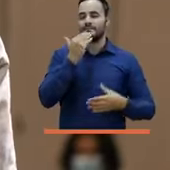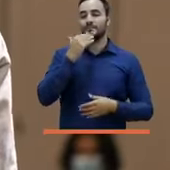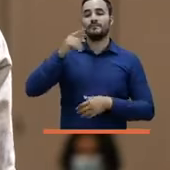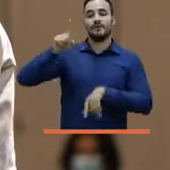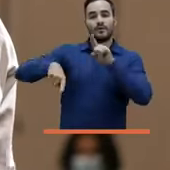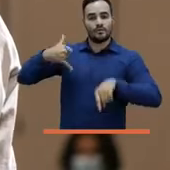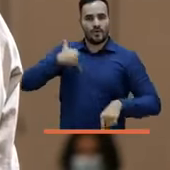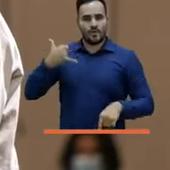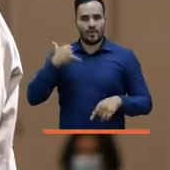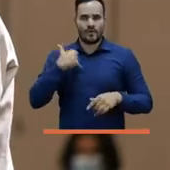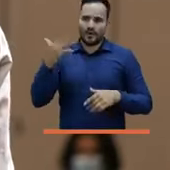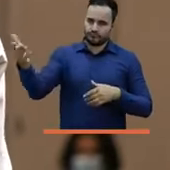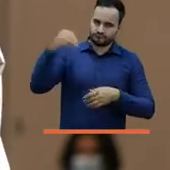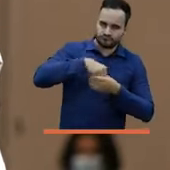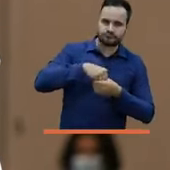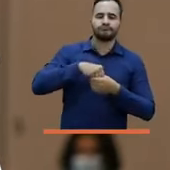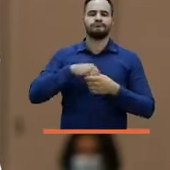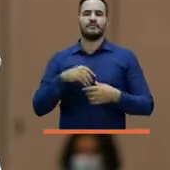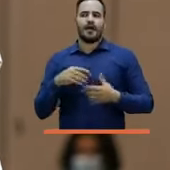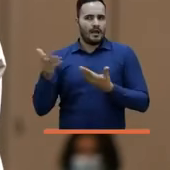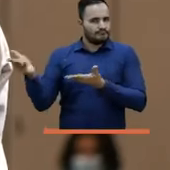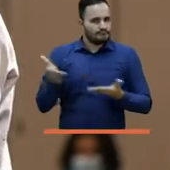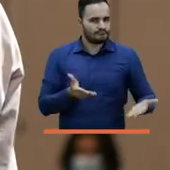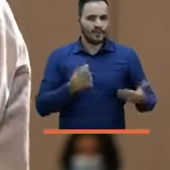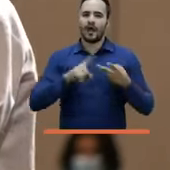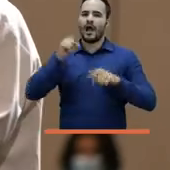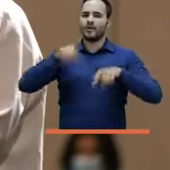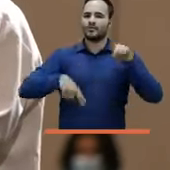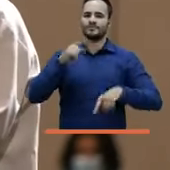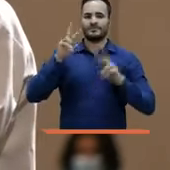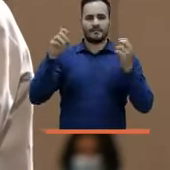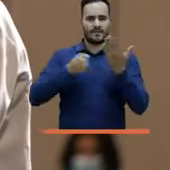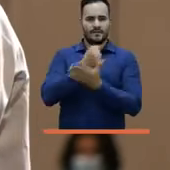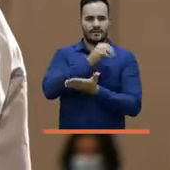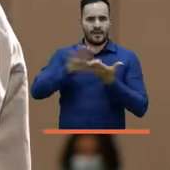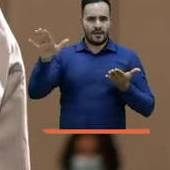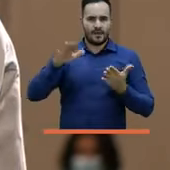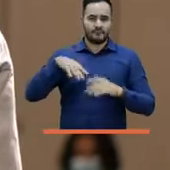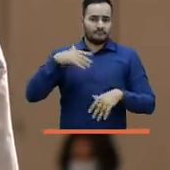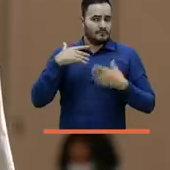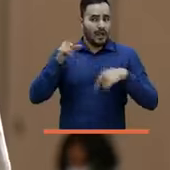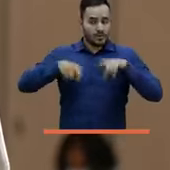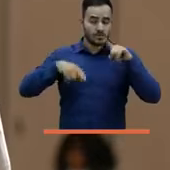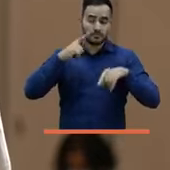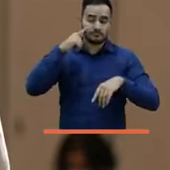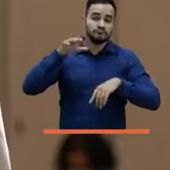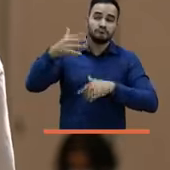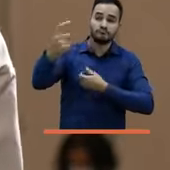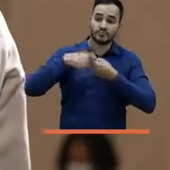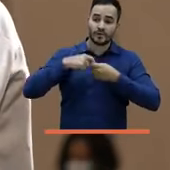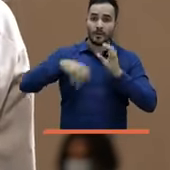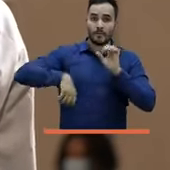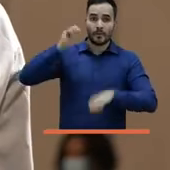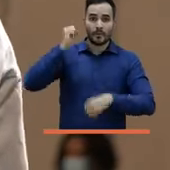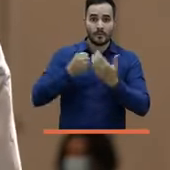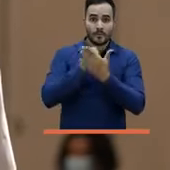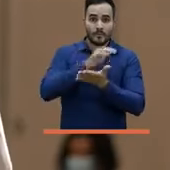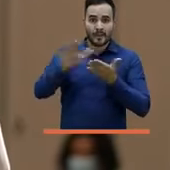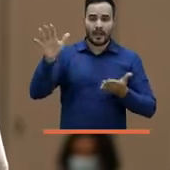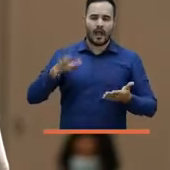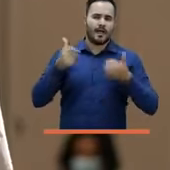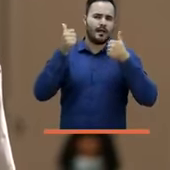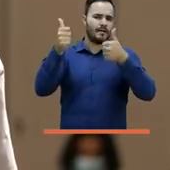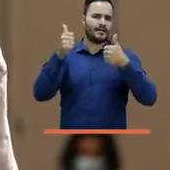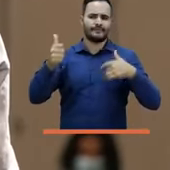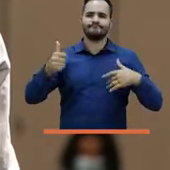muchachos se involucren hay programas de becas y los becarios y becarias no solamente reciben la beca sino que hacen parte de procesos dentro de la cooperativa